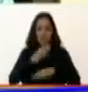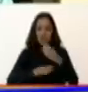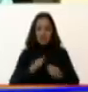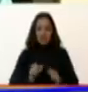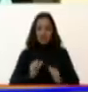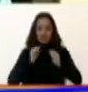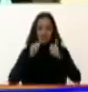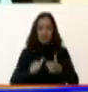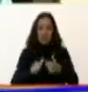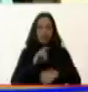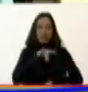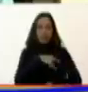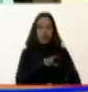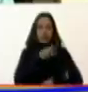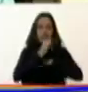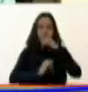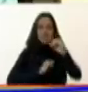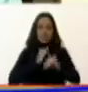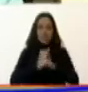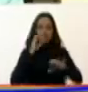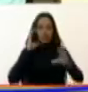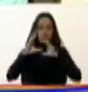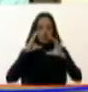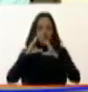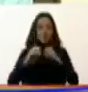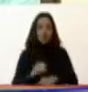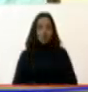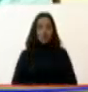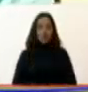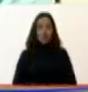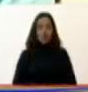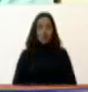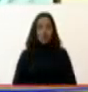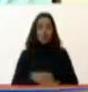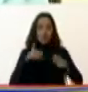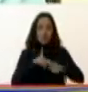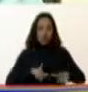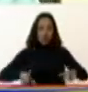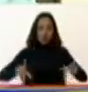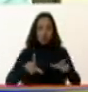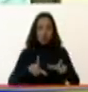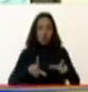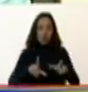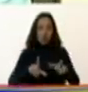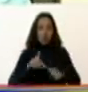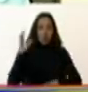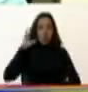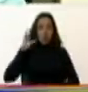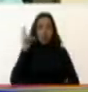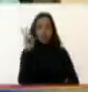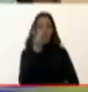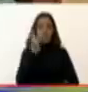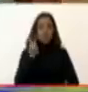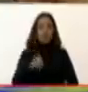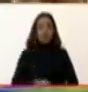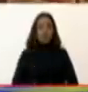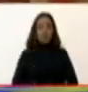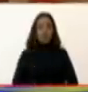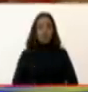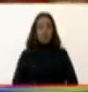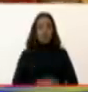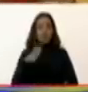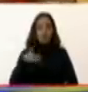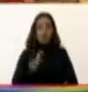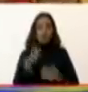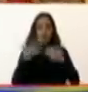la Universidad Internacional de las Comunicaciones con sede en Caracas, Venezuela, e